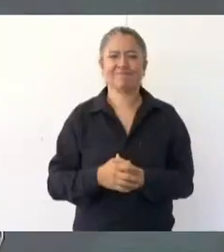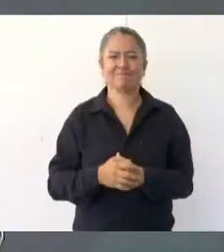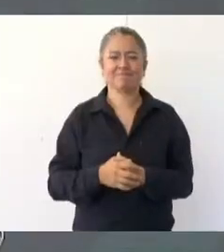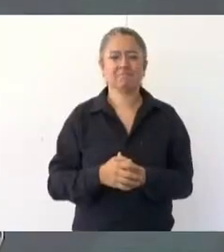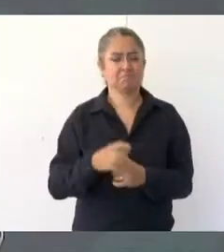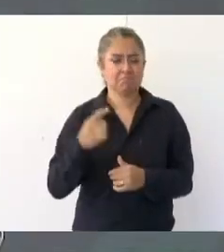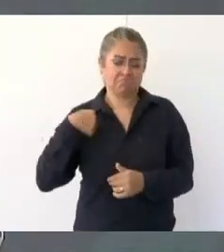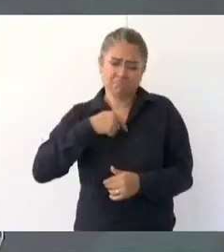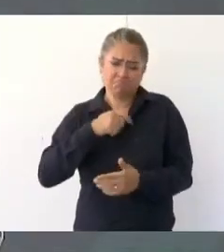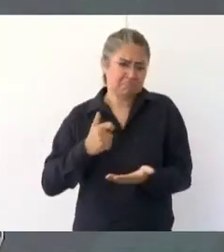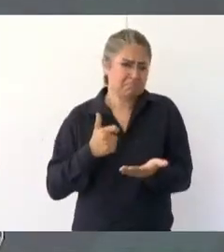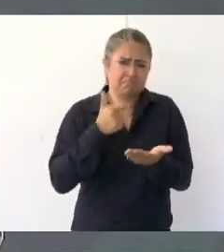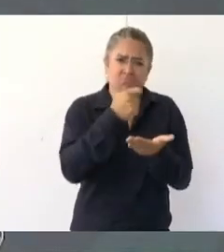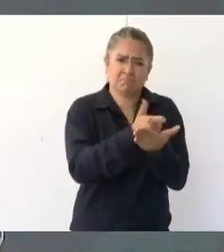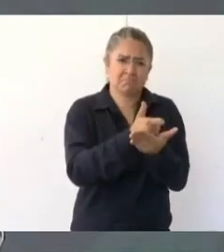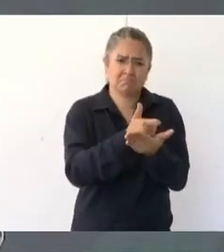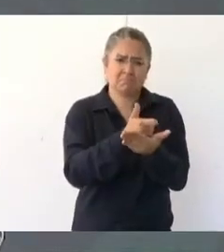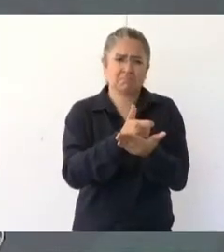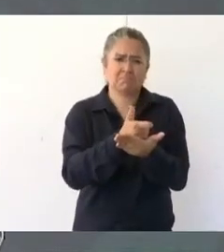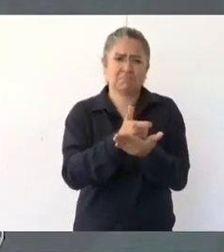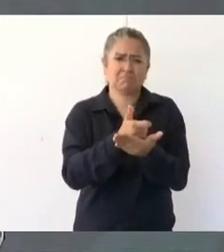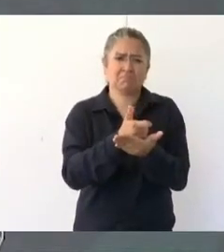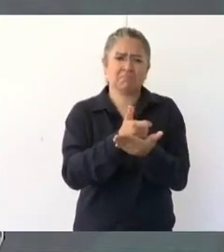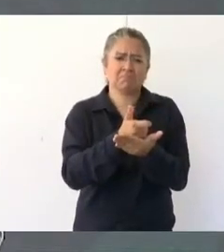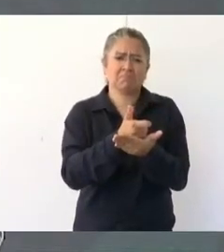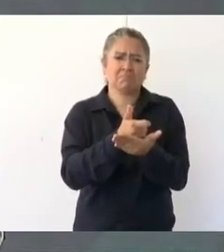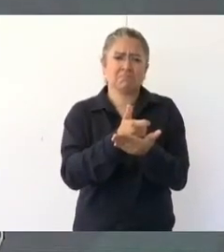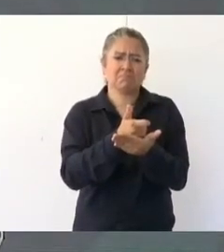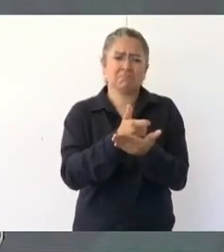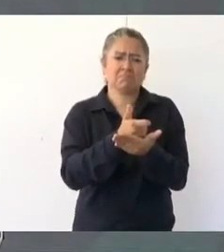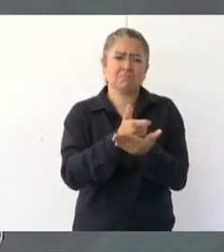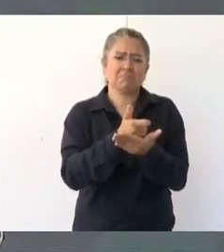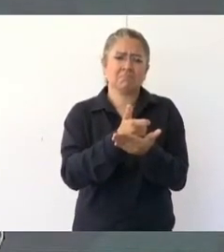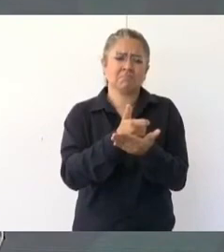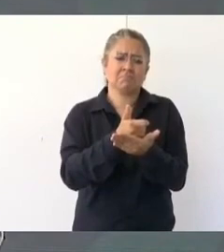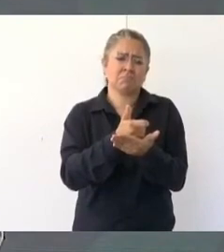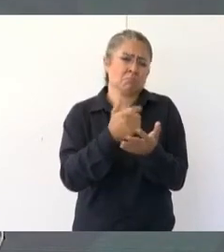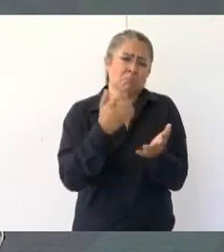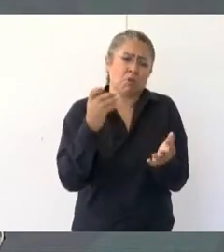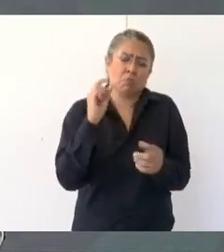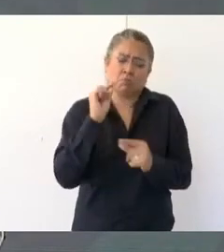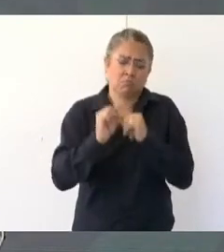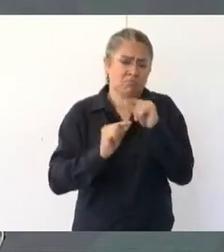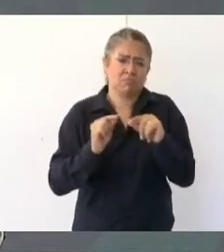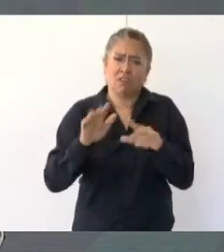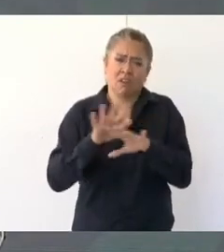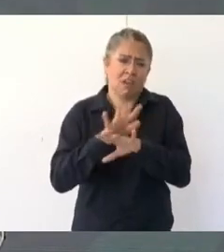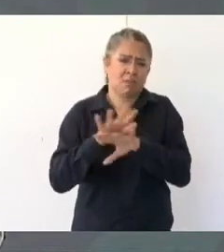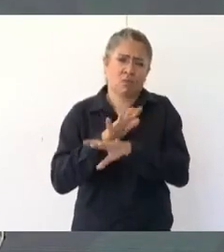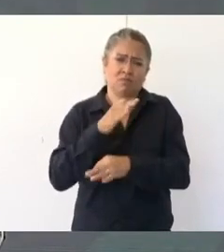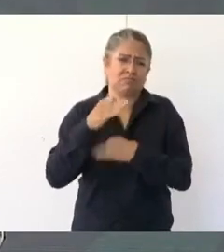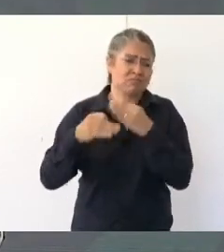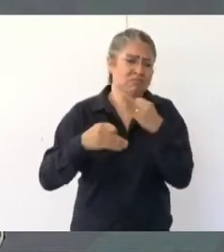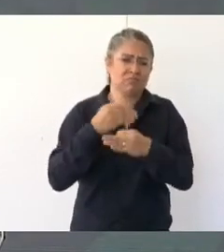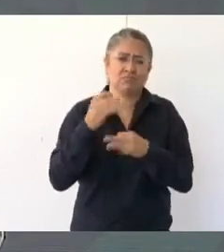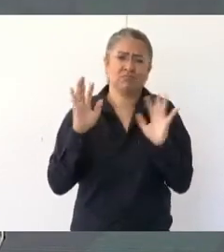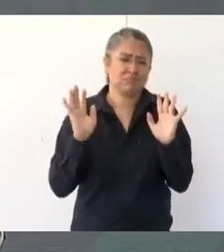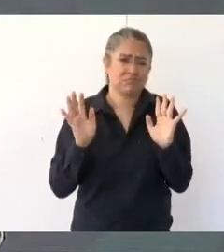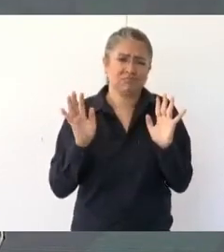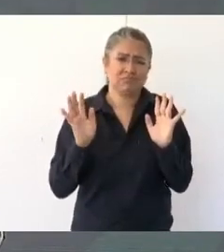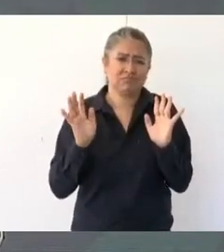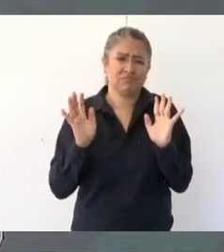Se pagaron y todo ha cambiado. Resulta de